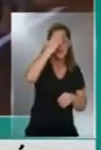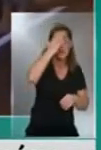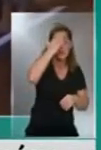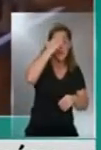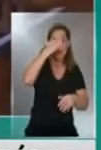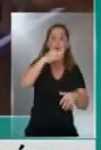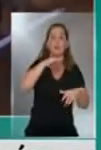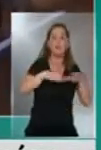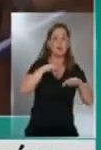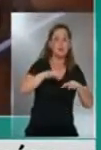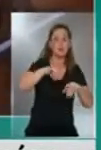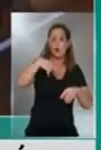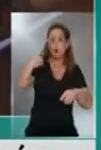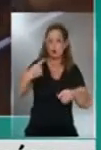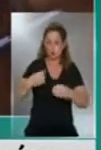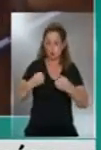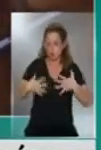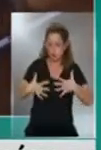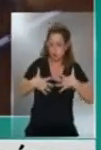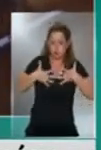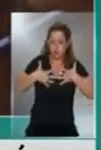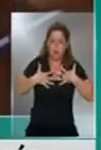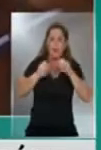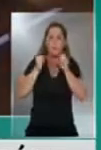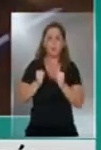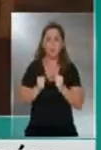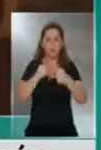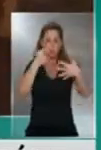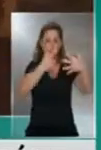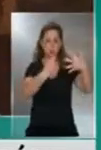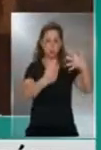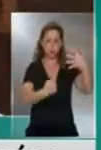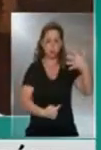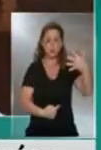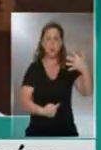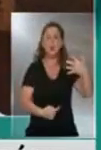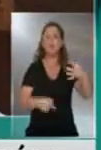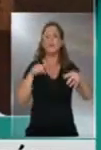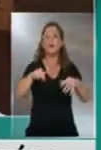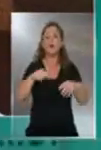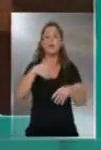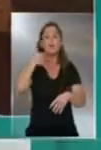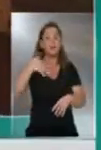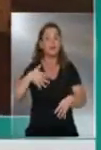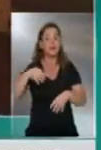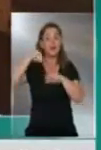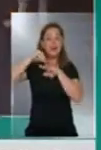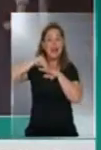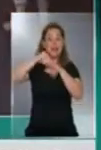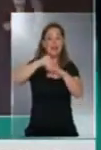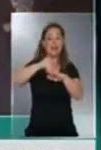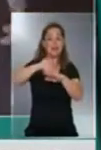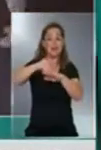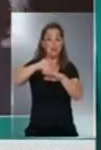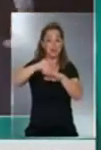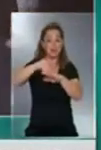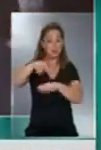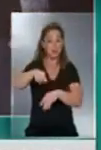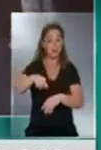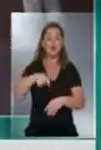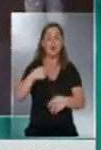un acúmulo de signos o de síntomas para poder consultar. Por el contrario, una persona que presenta